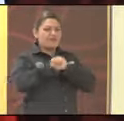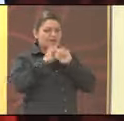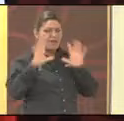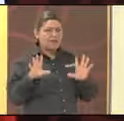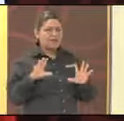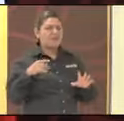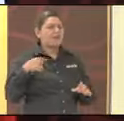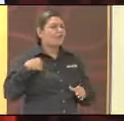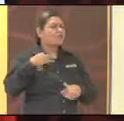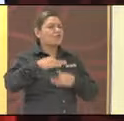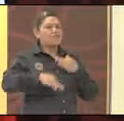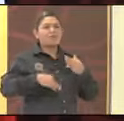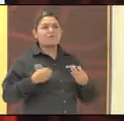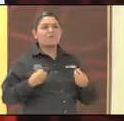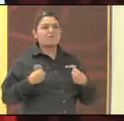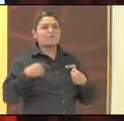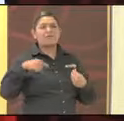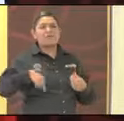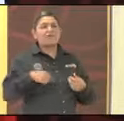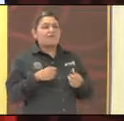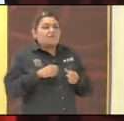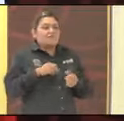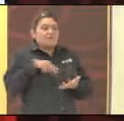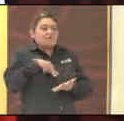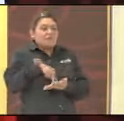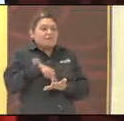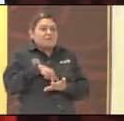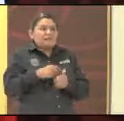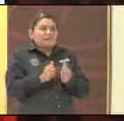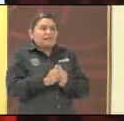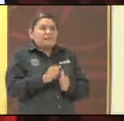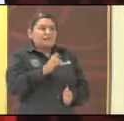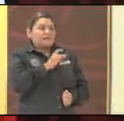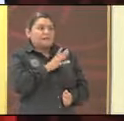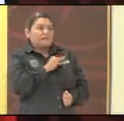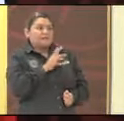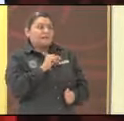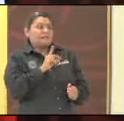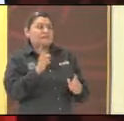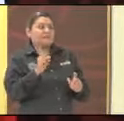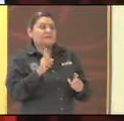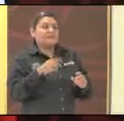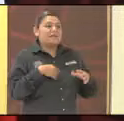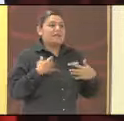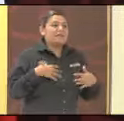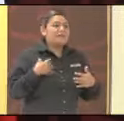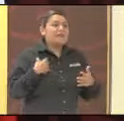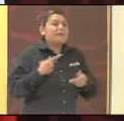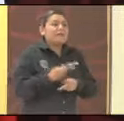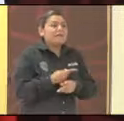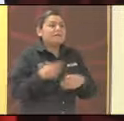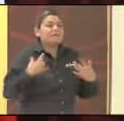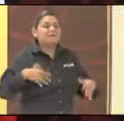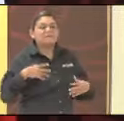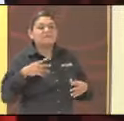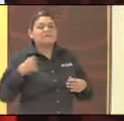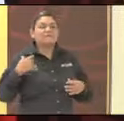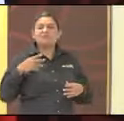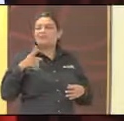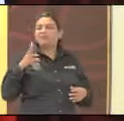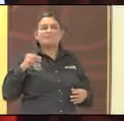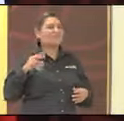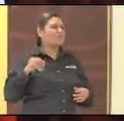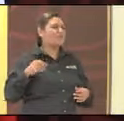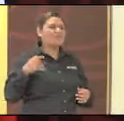vida he sido así. Nunca estoy estático, ni con miedo. No, esto no lo voy a hacer porque no, me puede pasar algo, me puede pasar esto, me puede pasar... No,